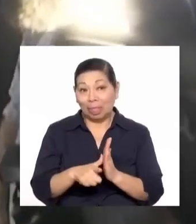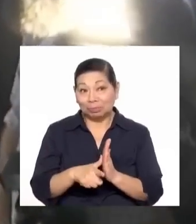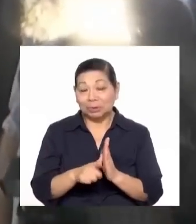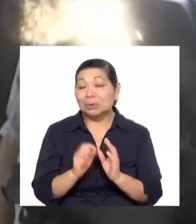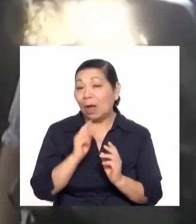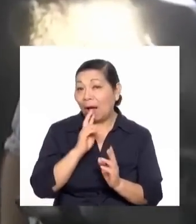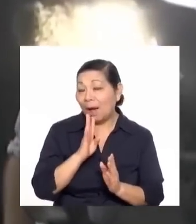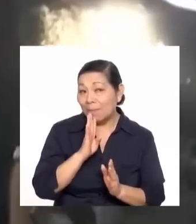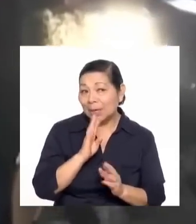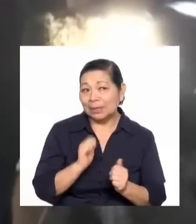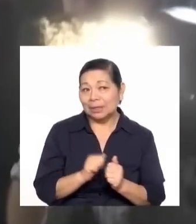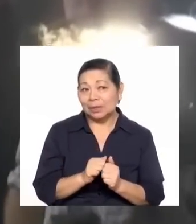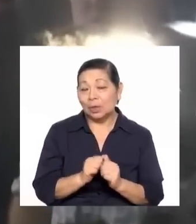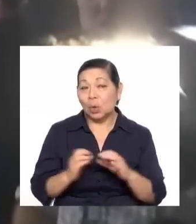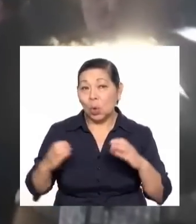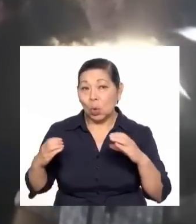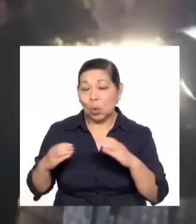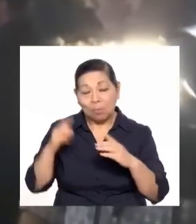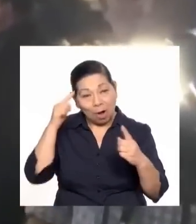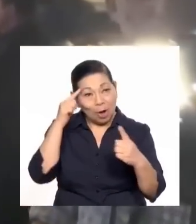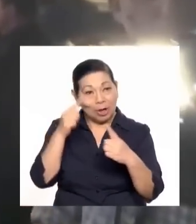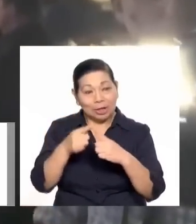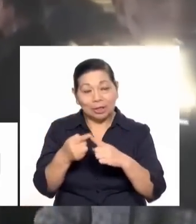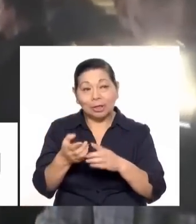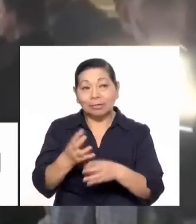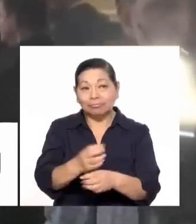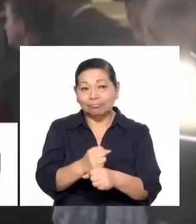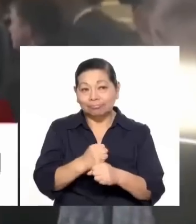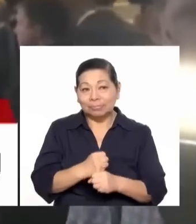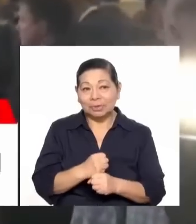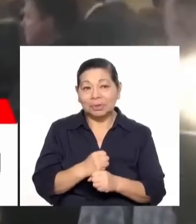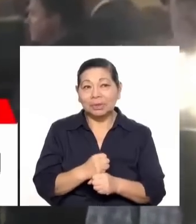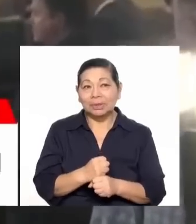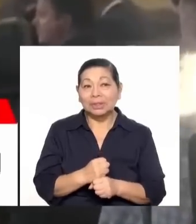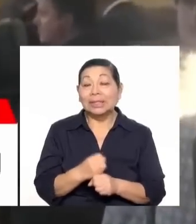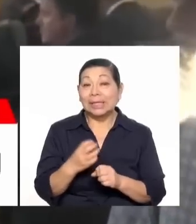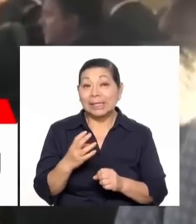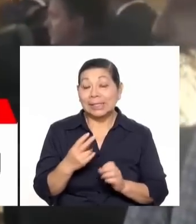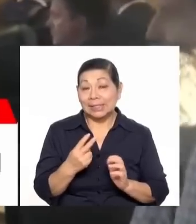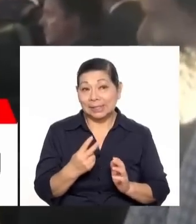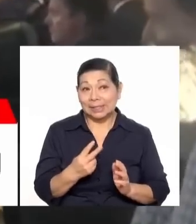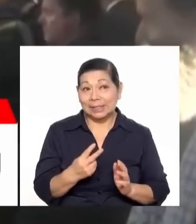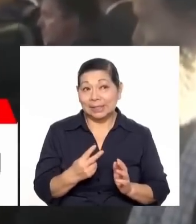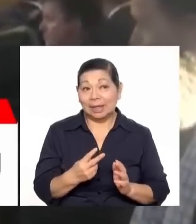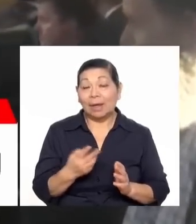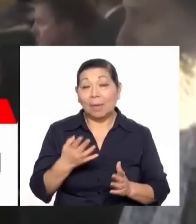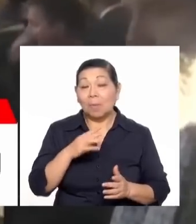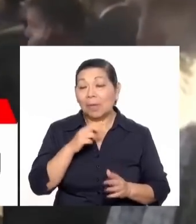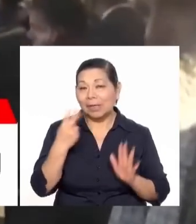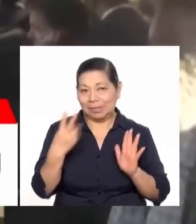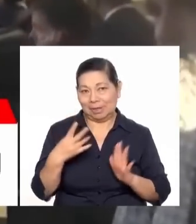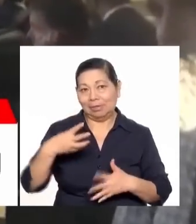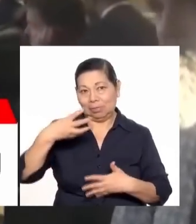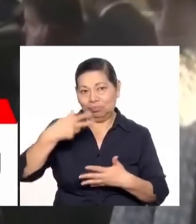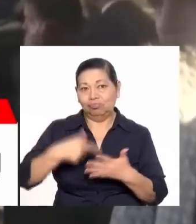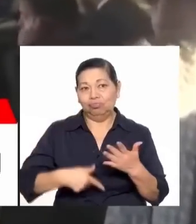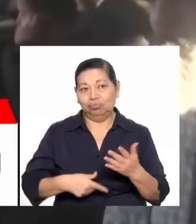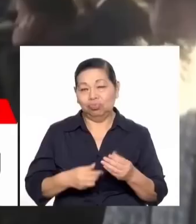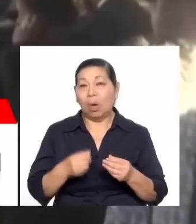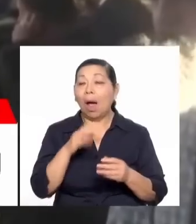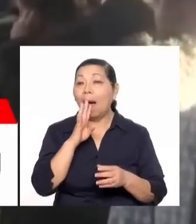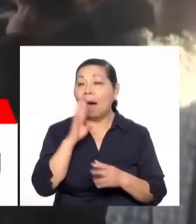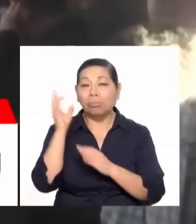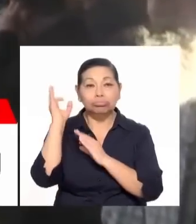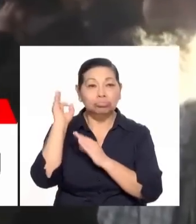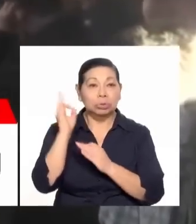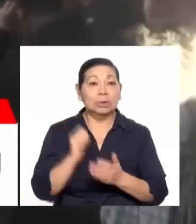estar participando de la Cumbre de Objetivos de Desarrollo Sostenible. Será la séptima dignataria que va a hacer el uso de la